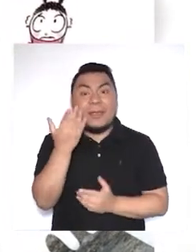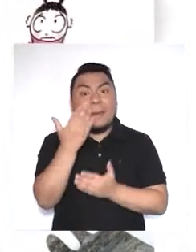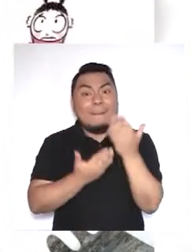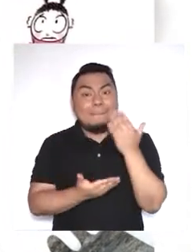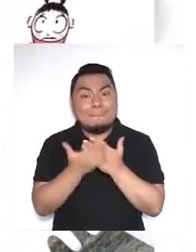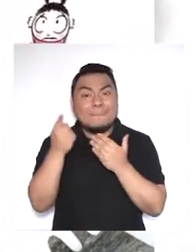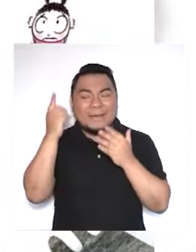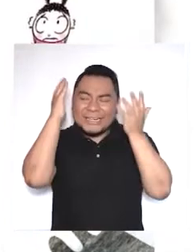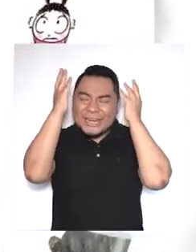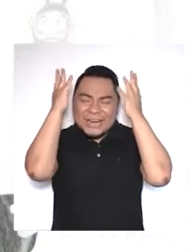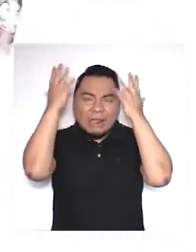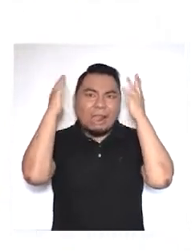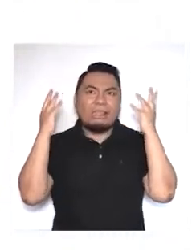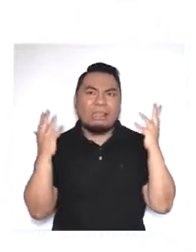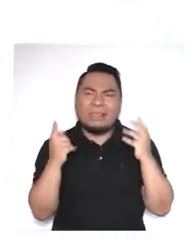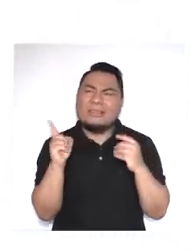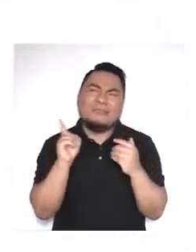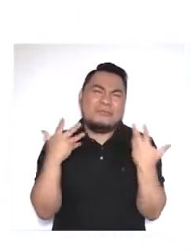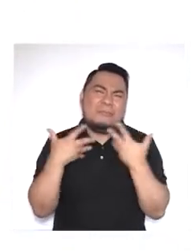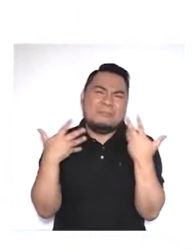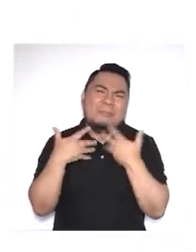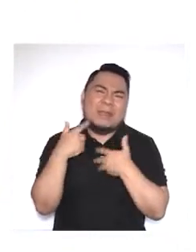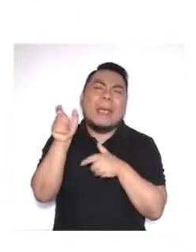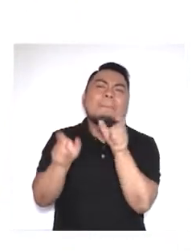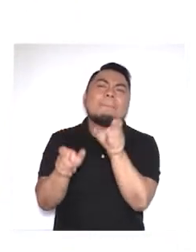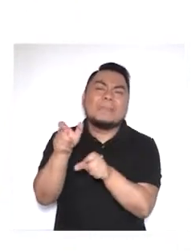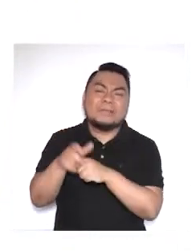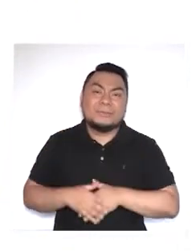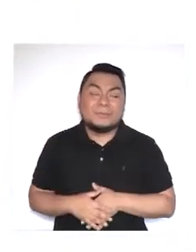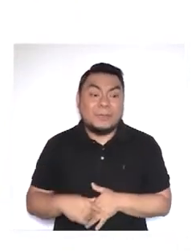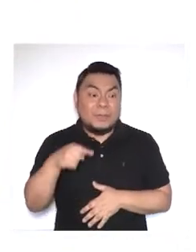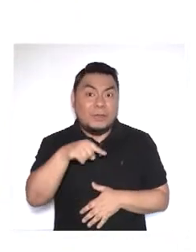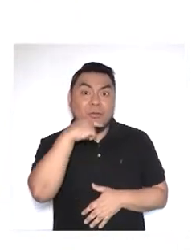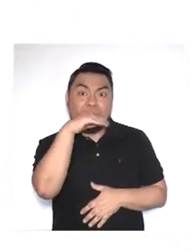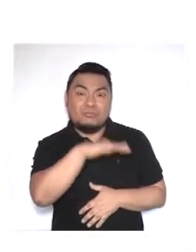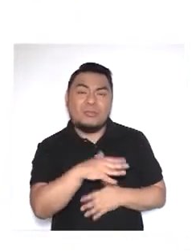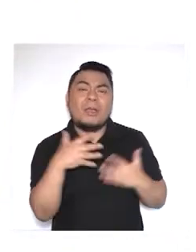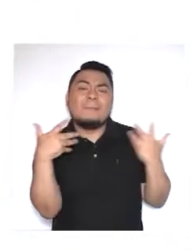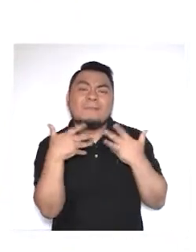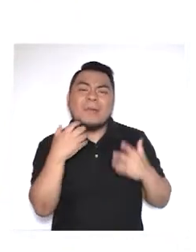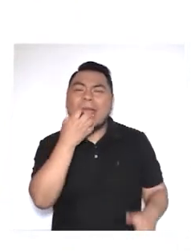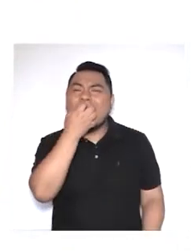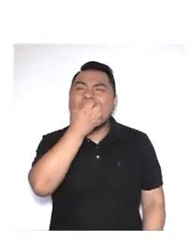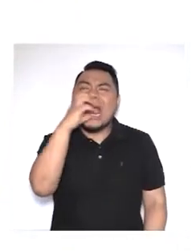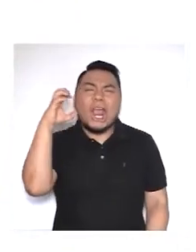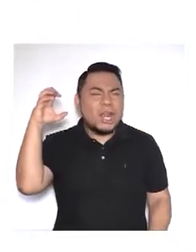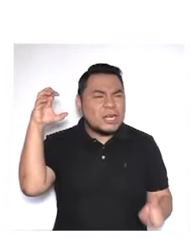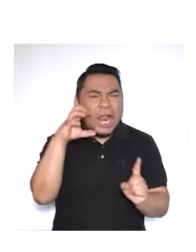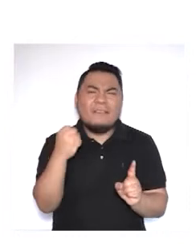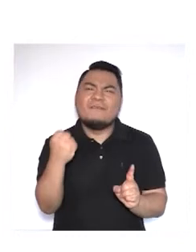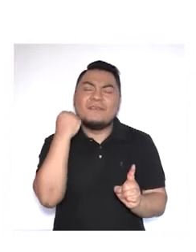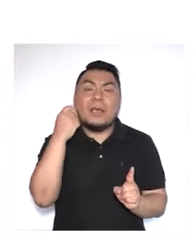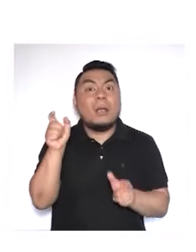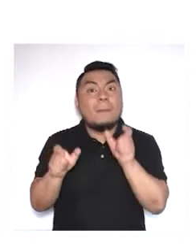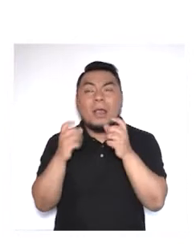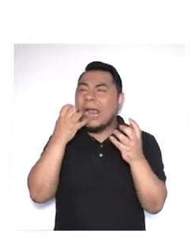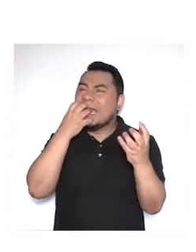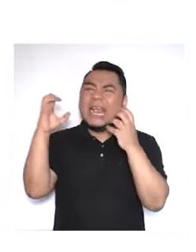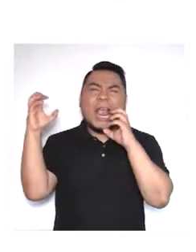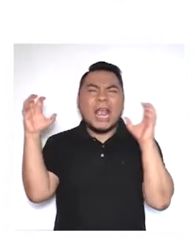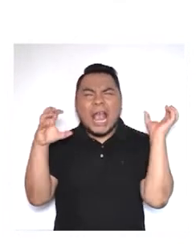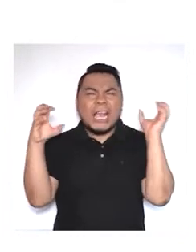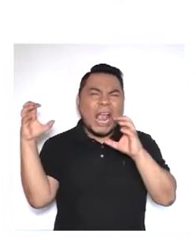la despeinaban. Le tenía miedo a los gritos fuertes, porque cuando la gente gritaba,